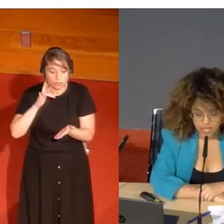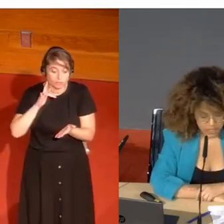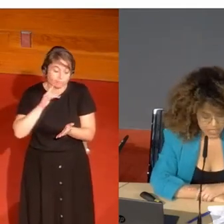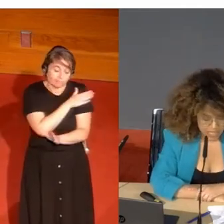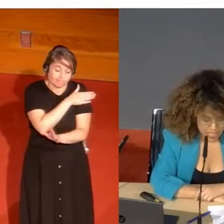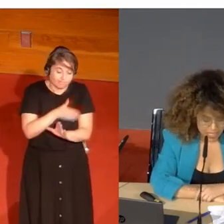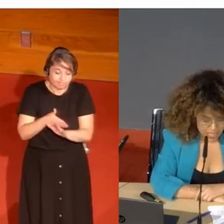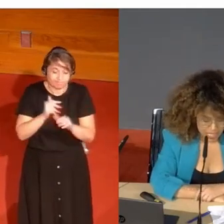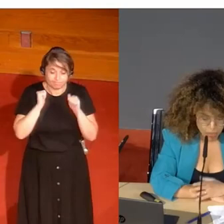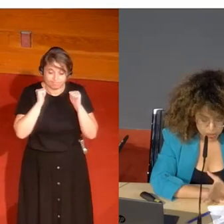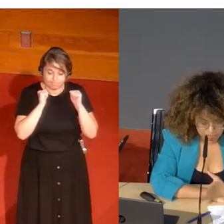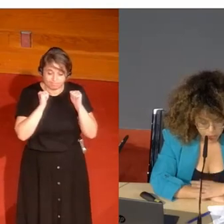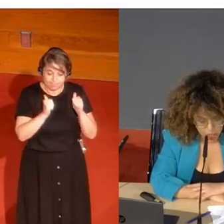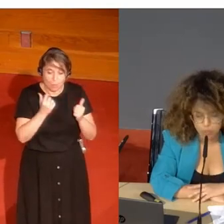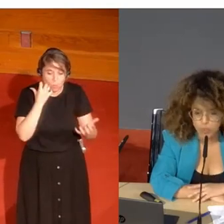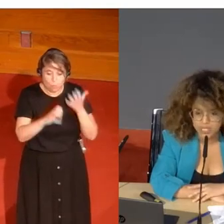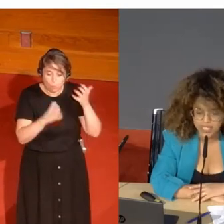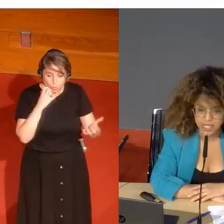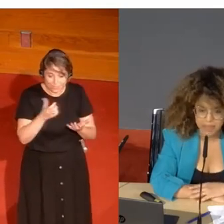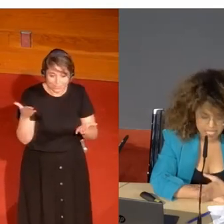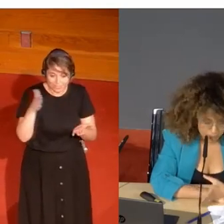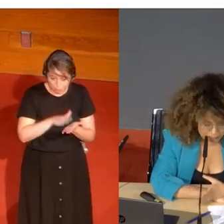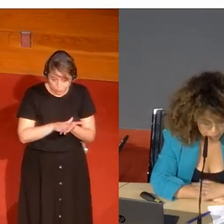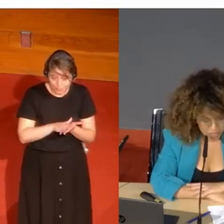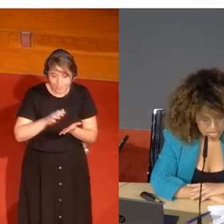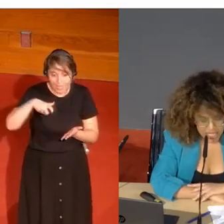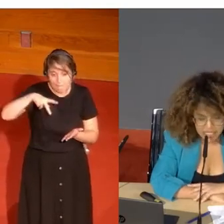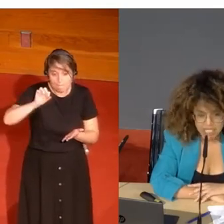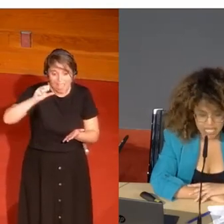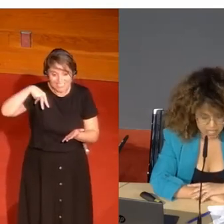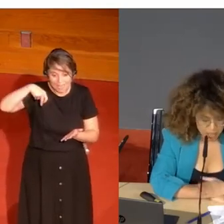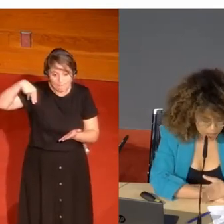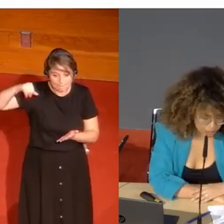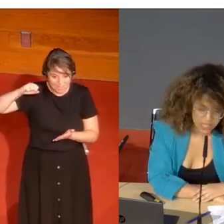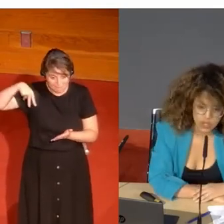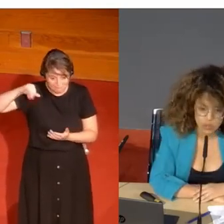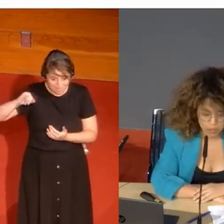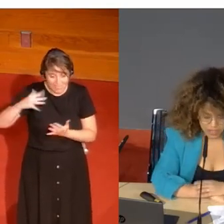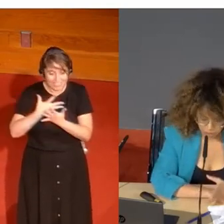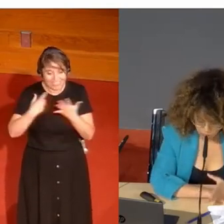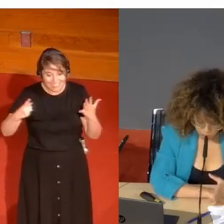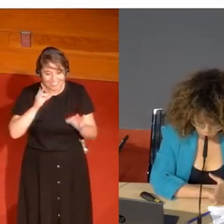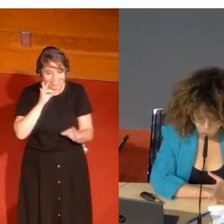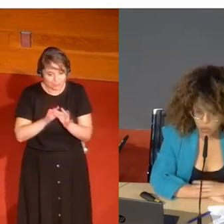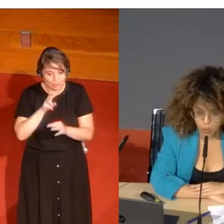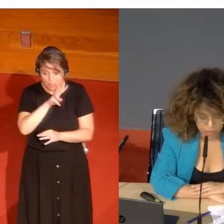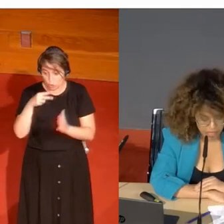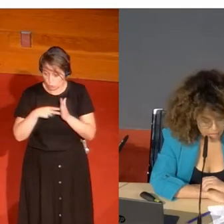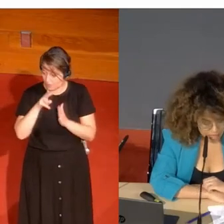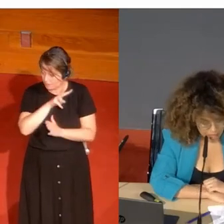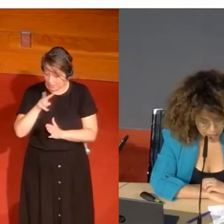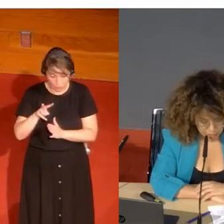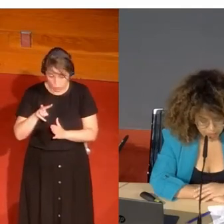comenzado desde que las protestas por la muerte de mamini el 16 de septiembre de 2022 ahora justo se